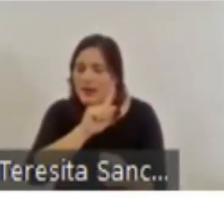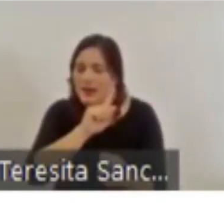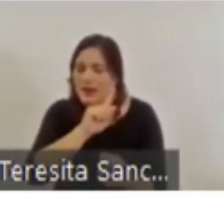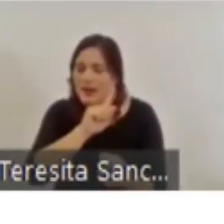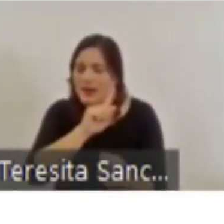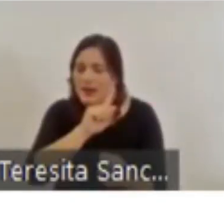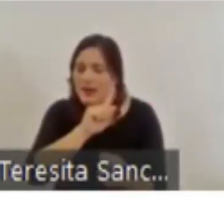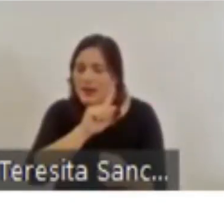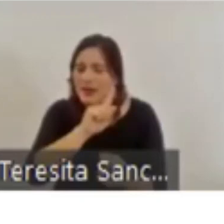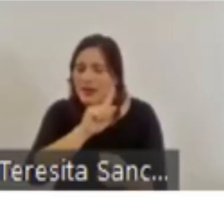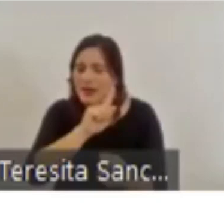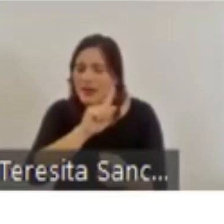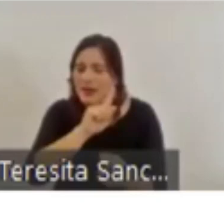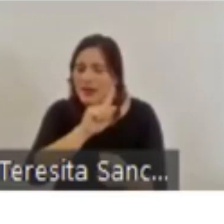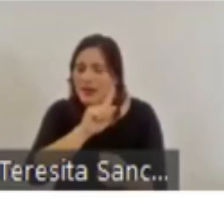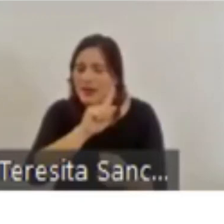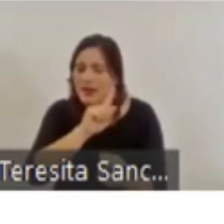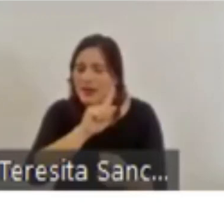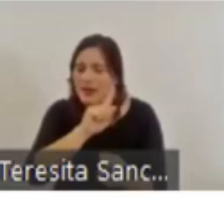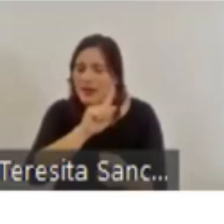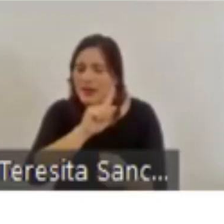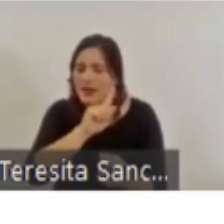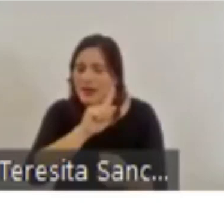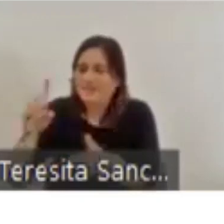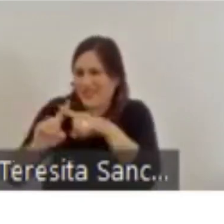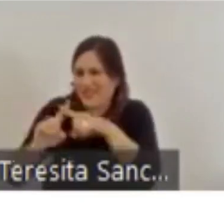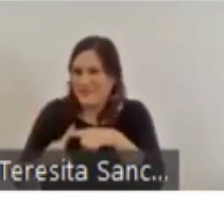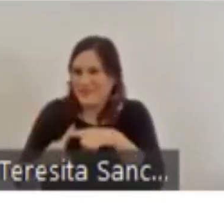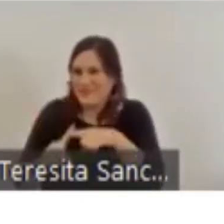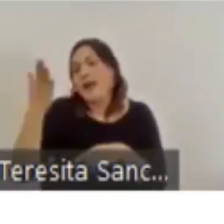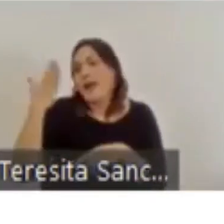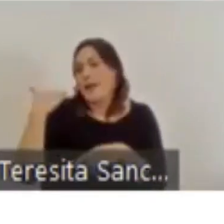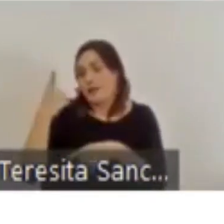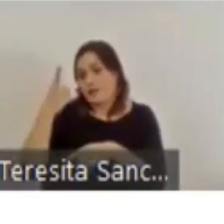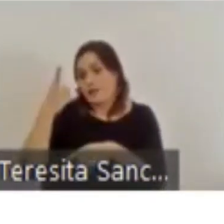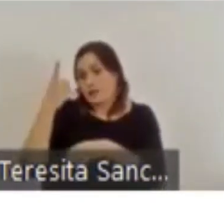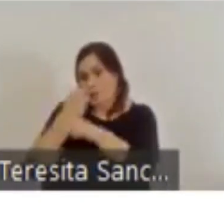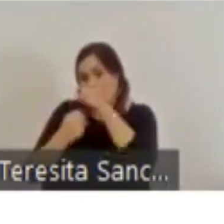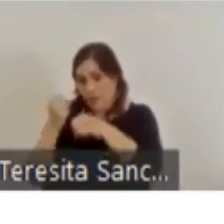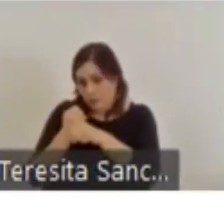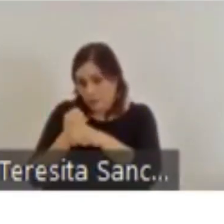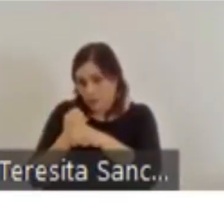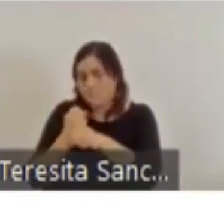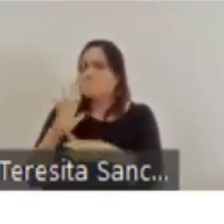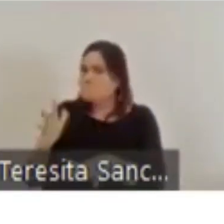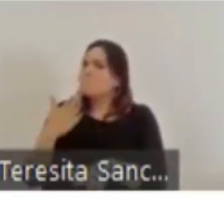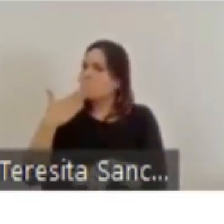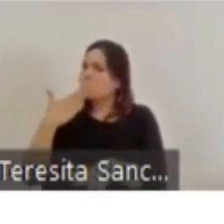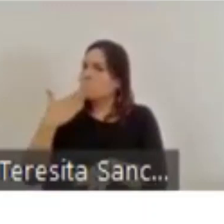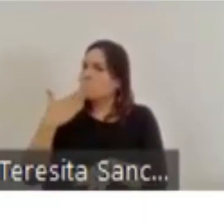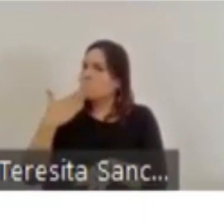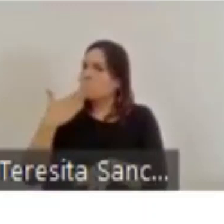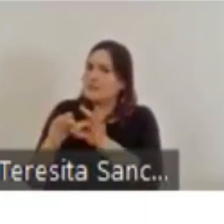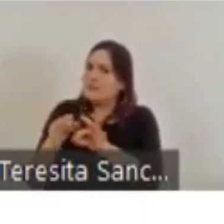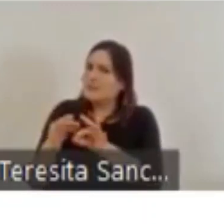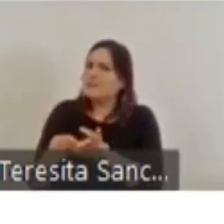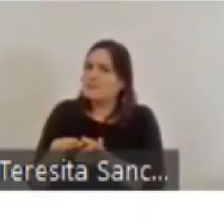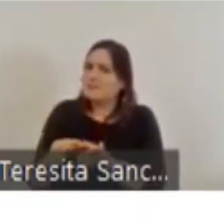Y la verdad es que el año pasado nos funcionó bastante bien. No